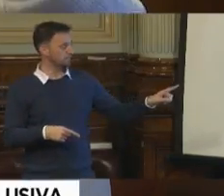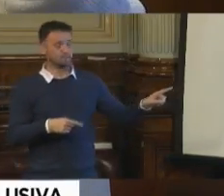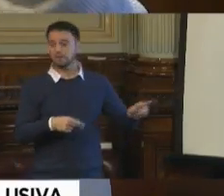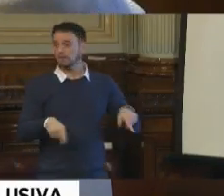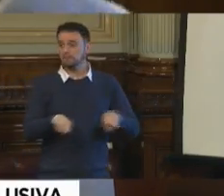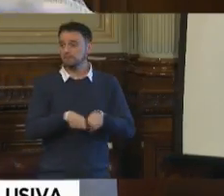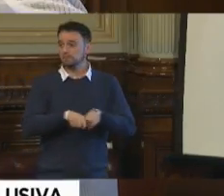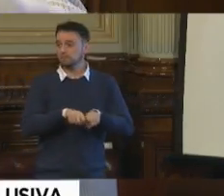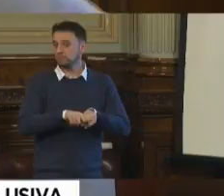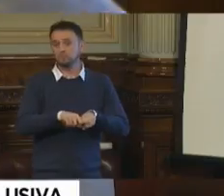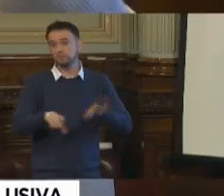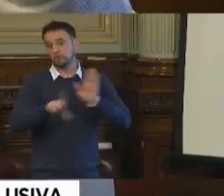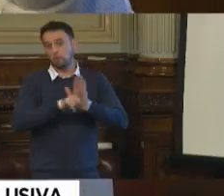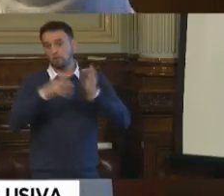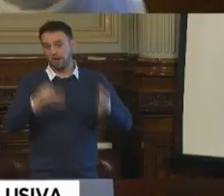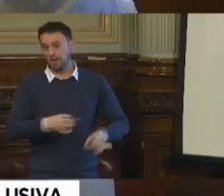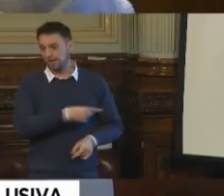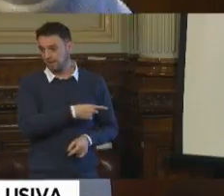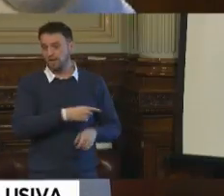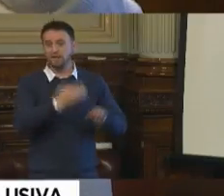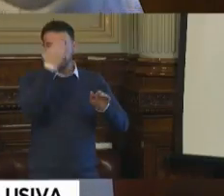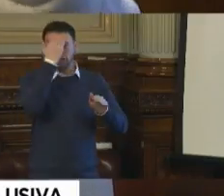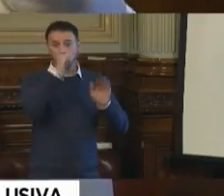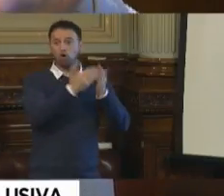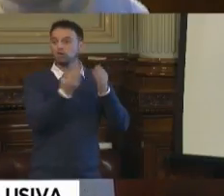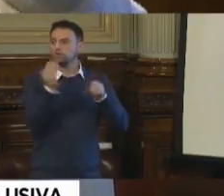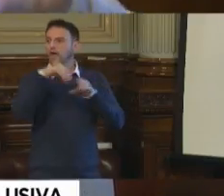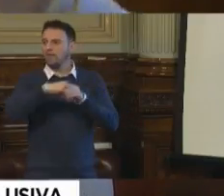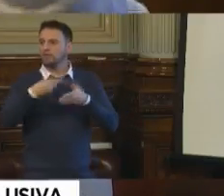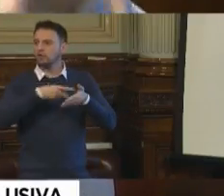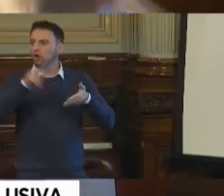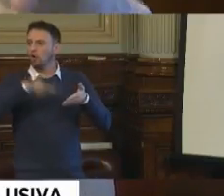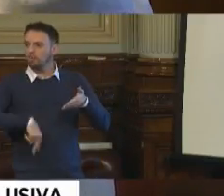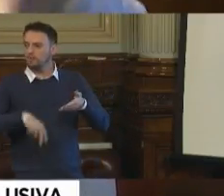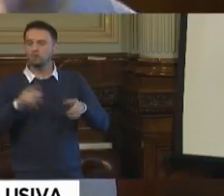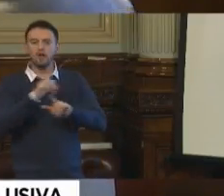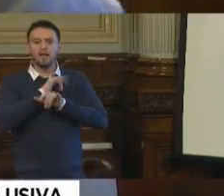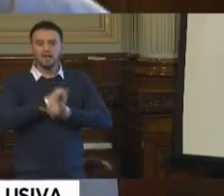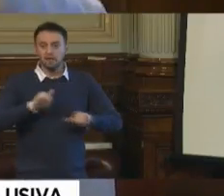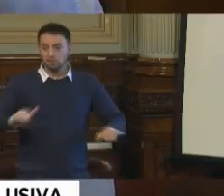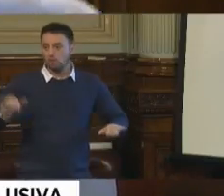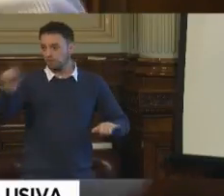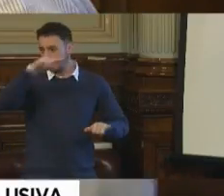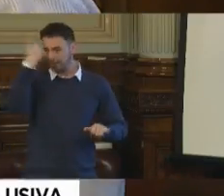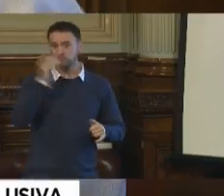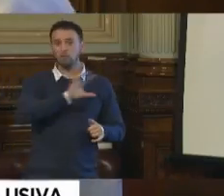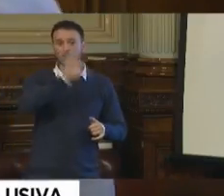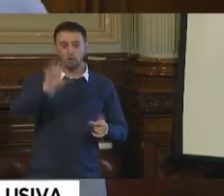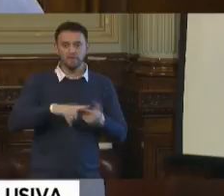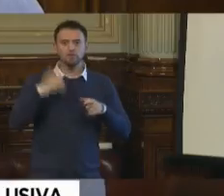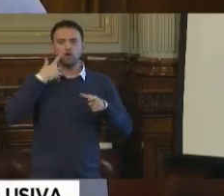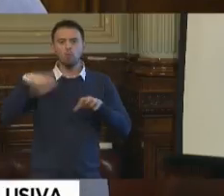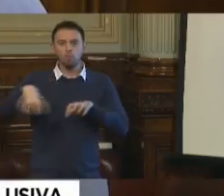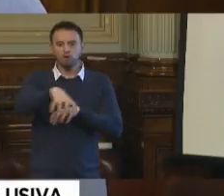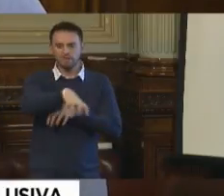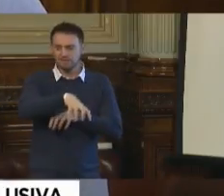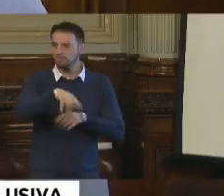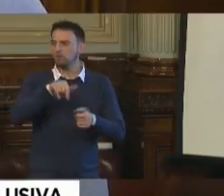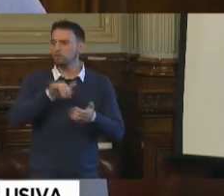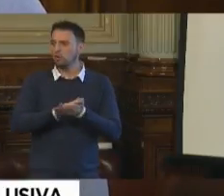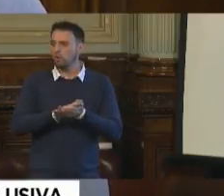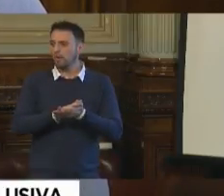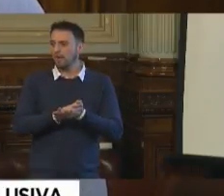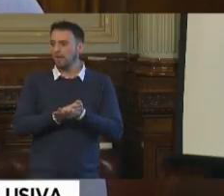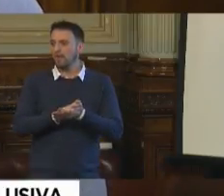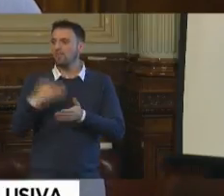imagen de manera ilustrativa la constitución y la convención informan a nación provincia y municipios acerca